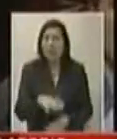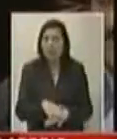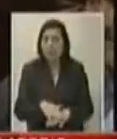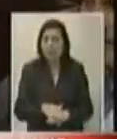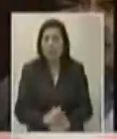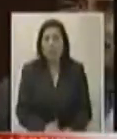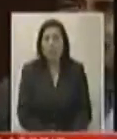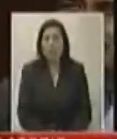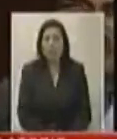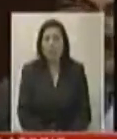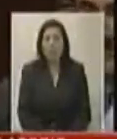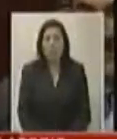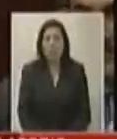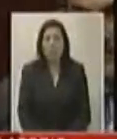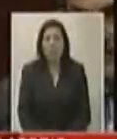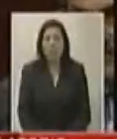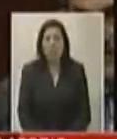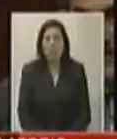gestionar?